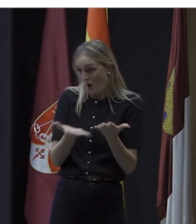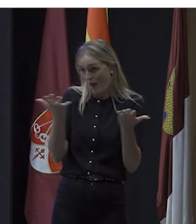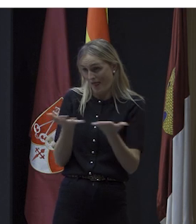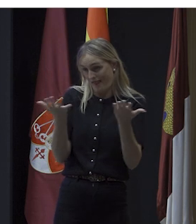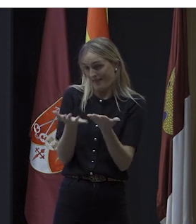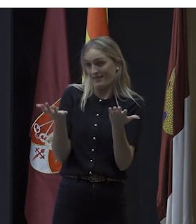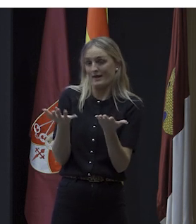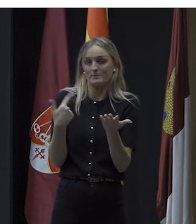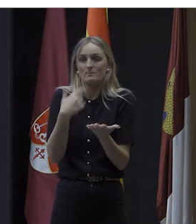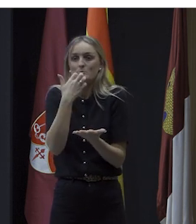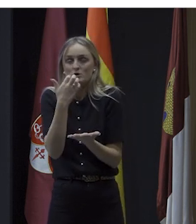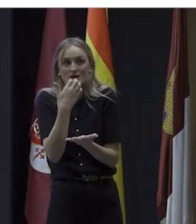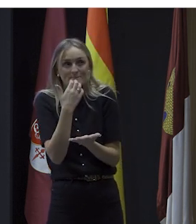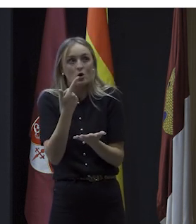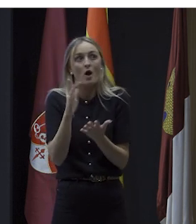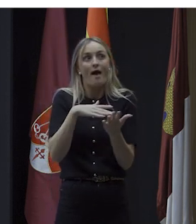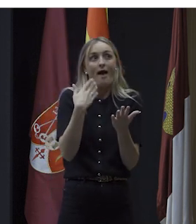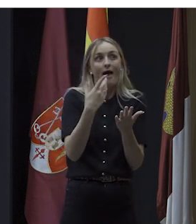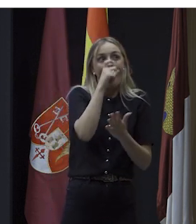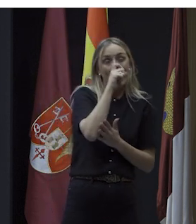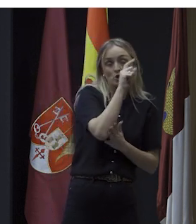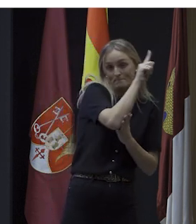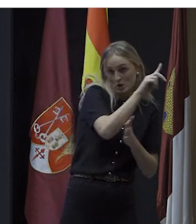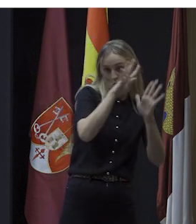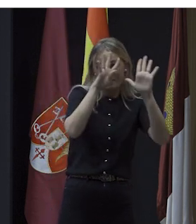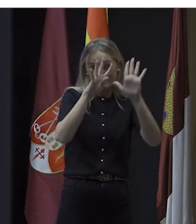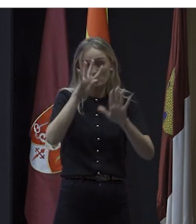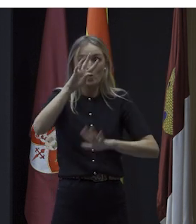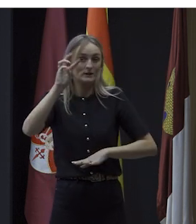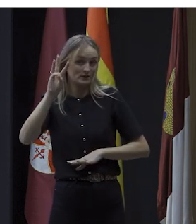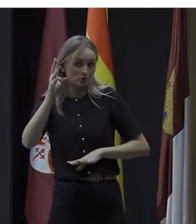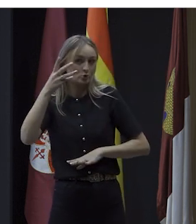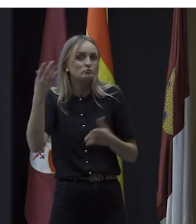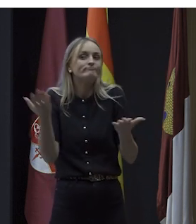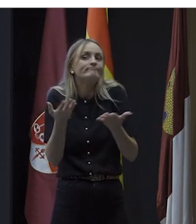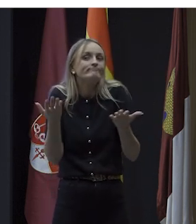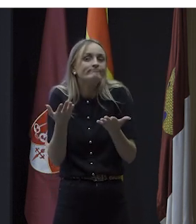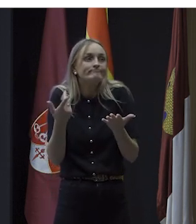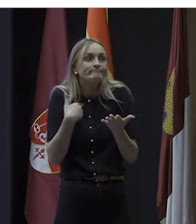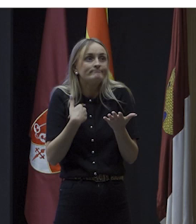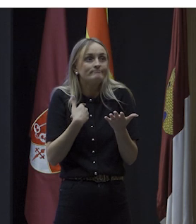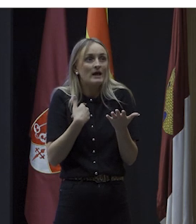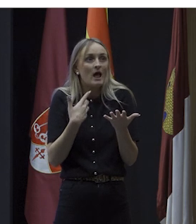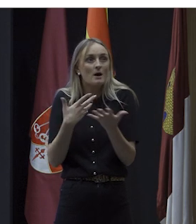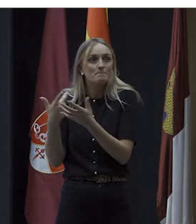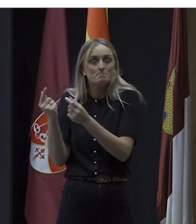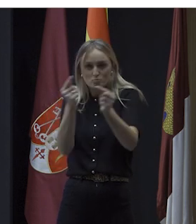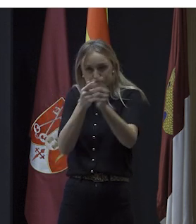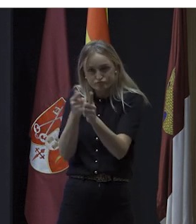algo, me refiero a que estamos en 1948 y la guerra ya se ha